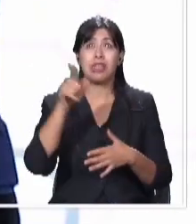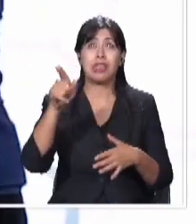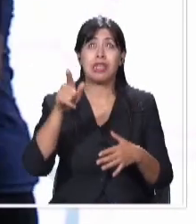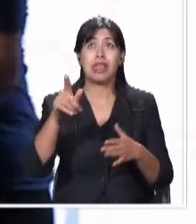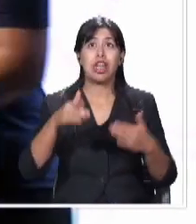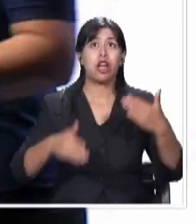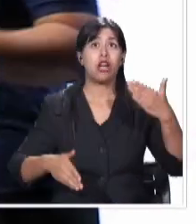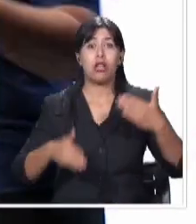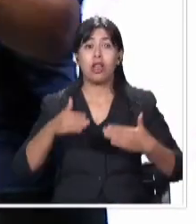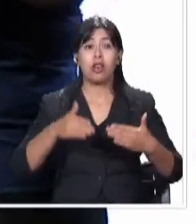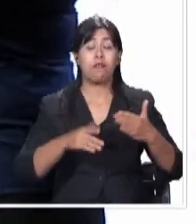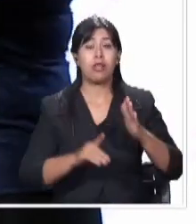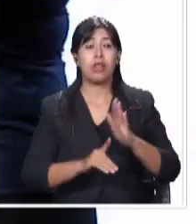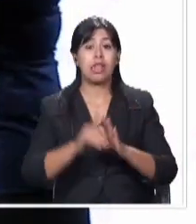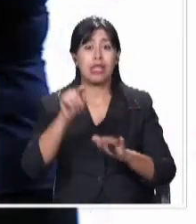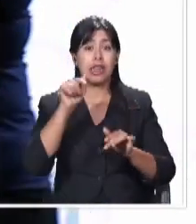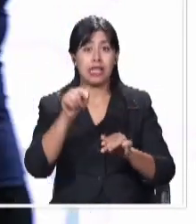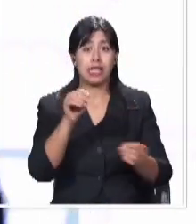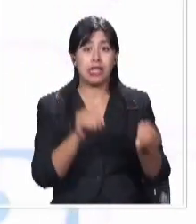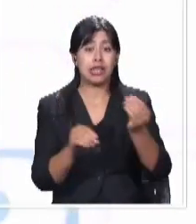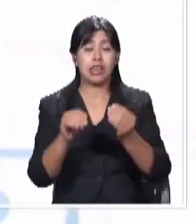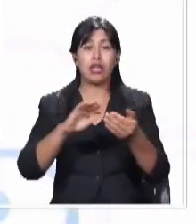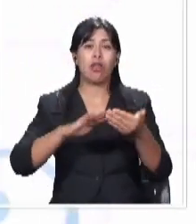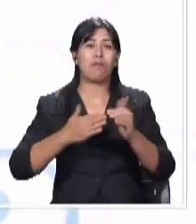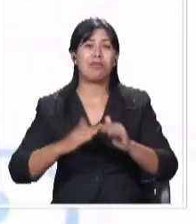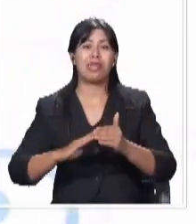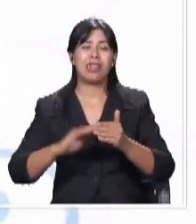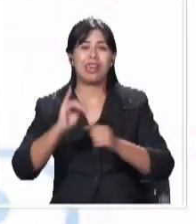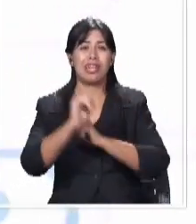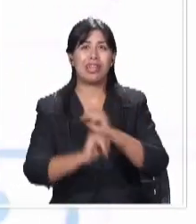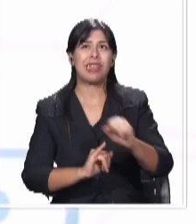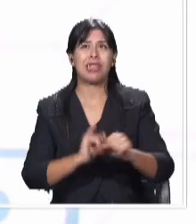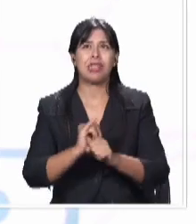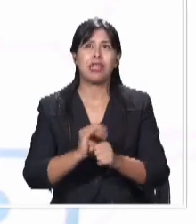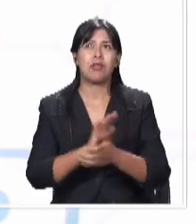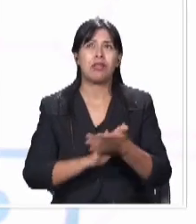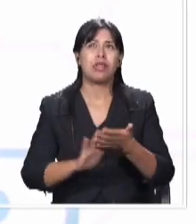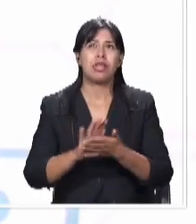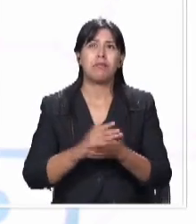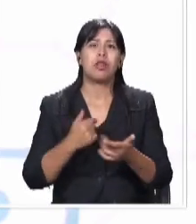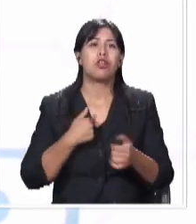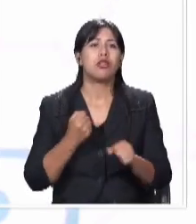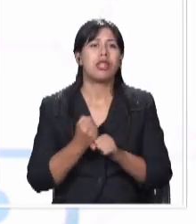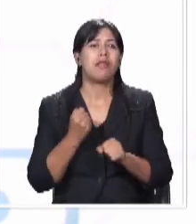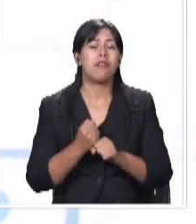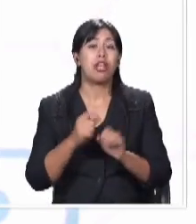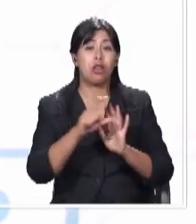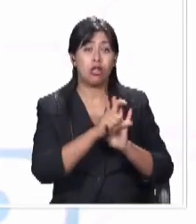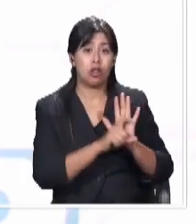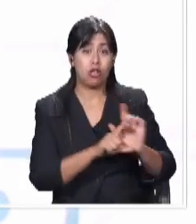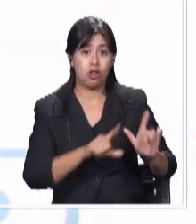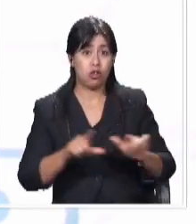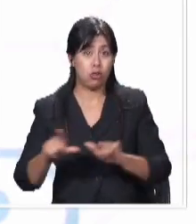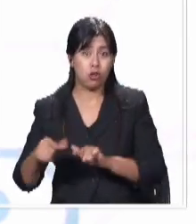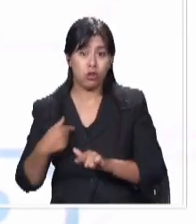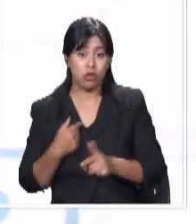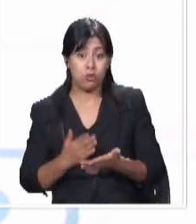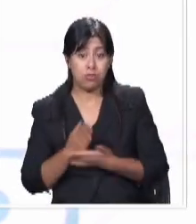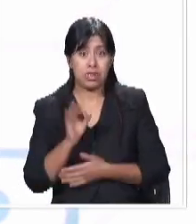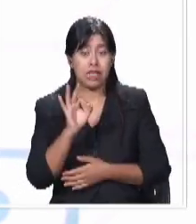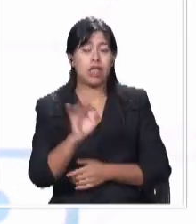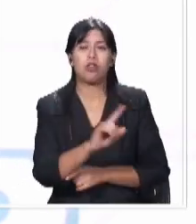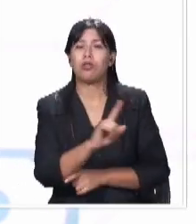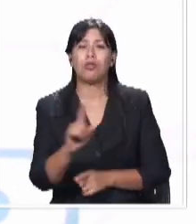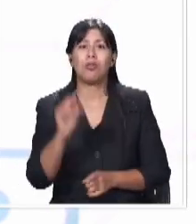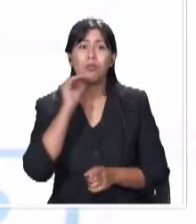los desarrollos que se realizan en él forman parte de una comunidad internacional. O sea, si yo quiero trabajar en un algoritmo en específico, no tengo por qué partir de cero, sino